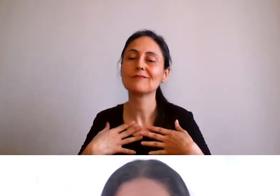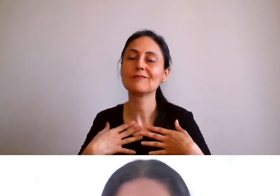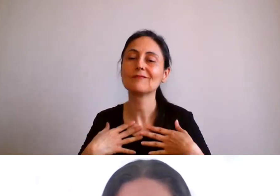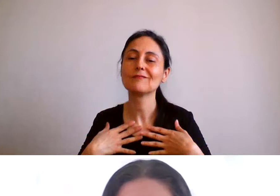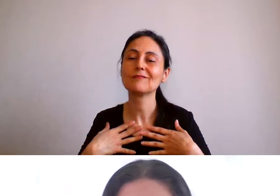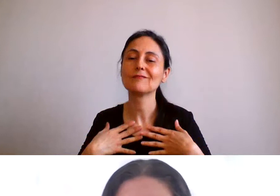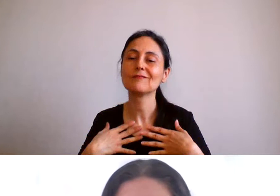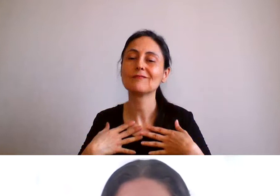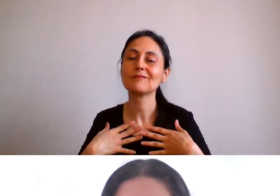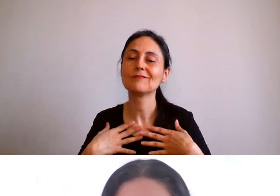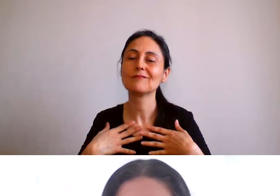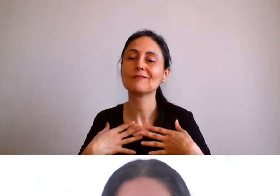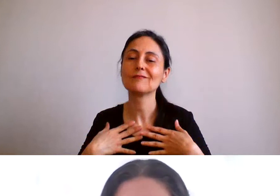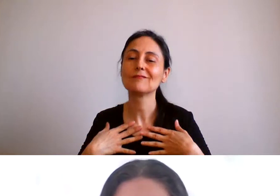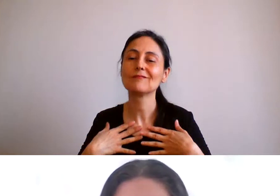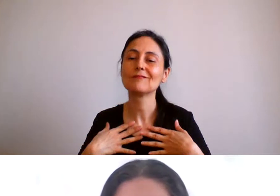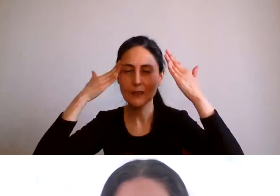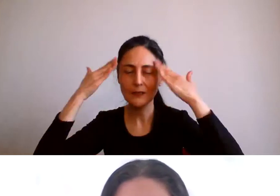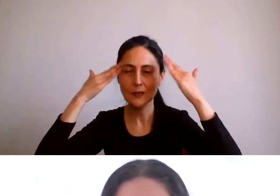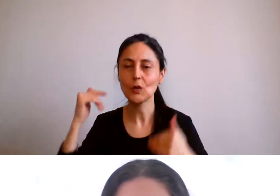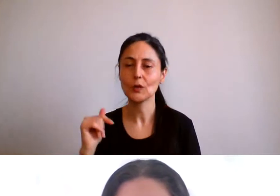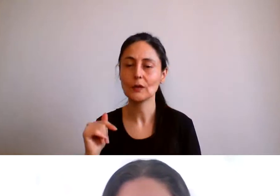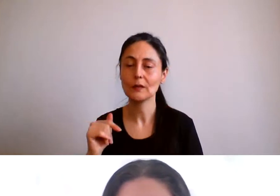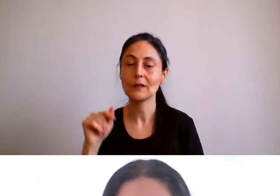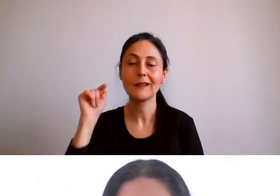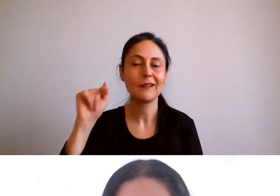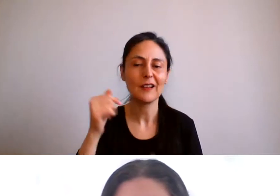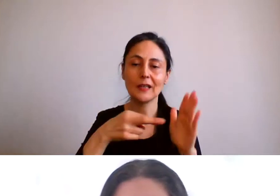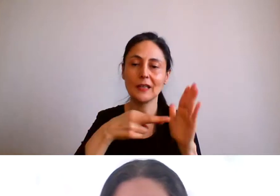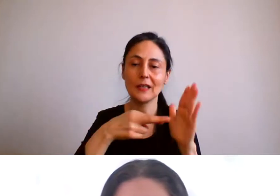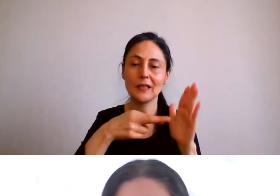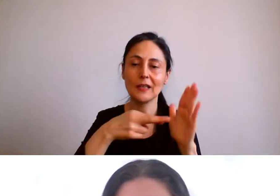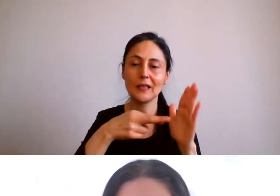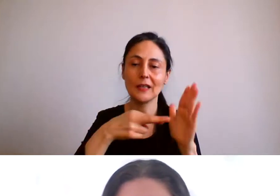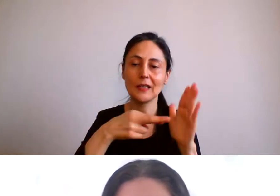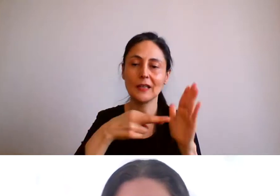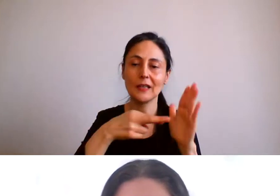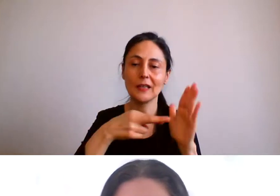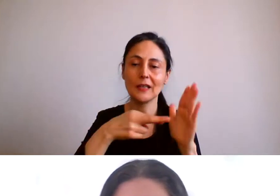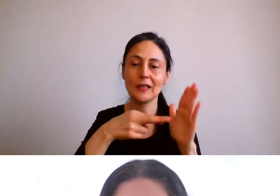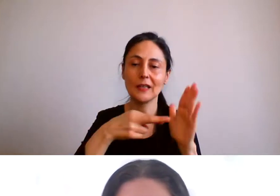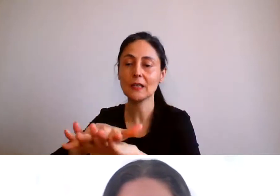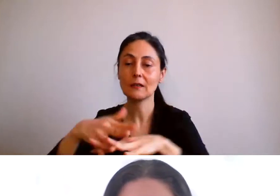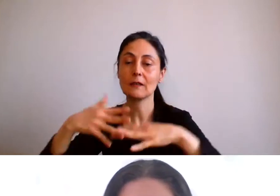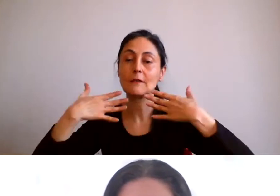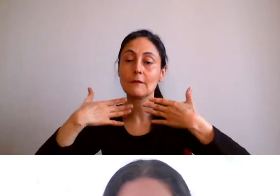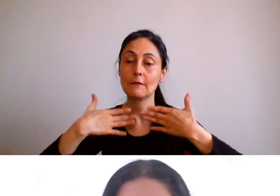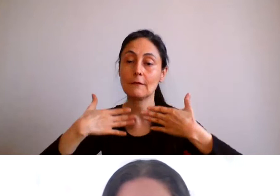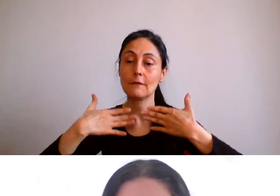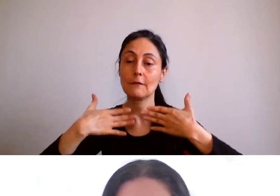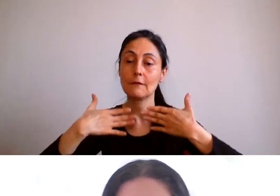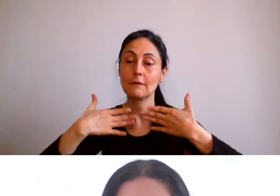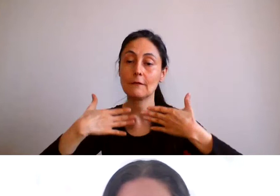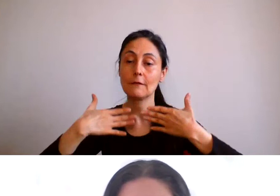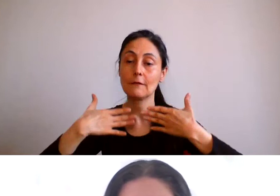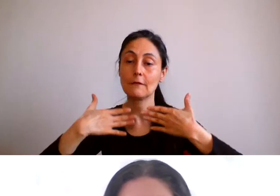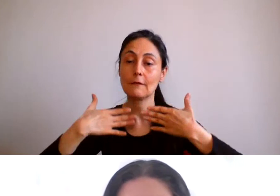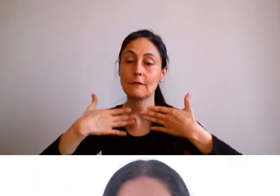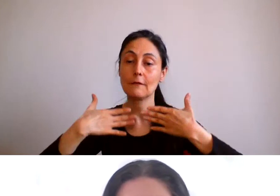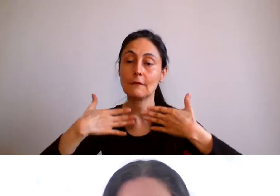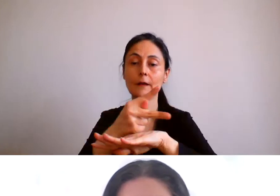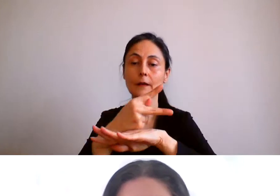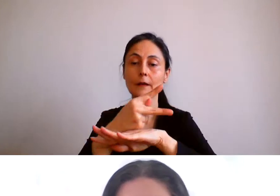con secuelas psicológicas. Y allí la rehabilitación integral, desde un punto de vista físico, todo lo que haga el kinesiólogo,